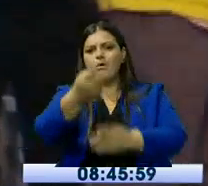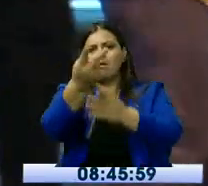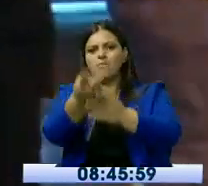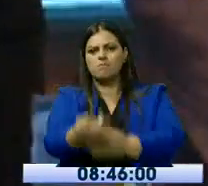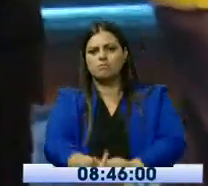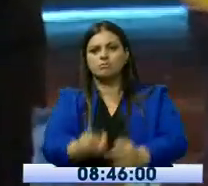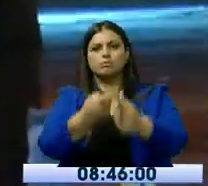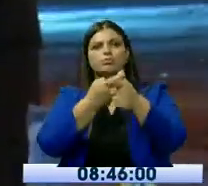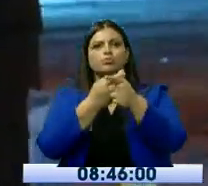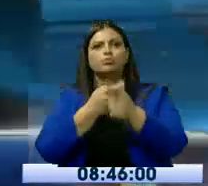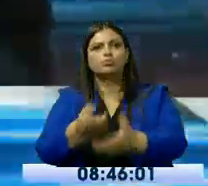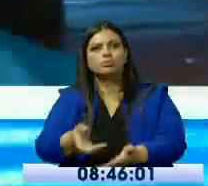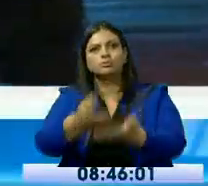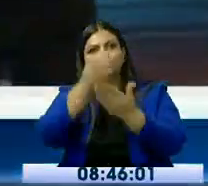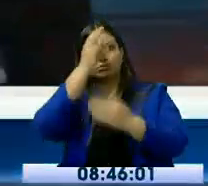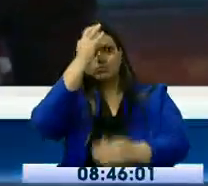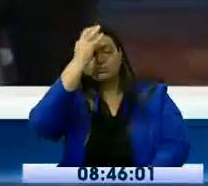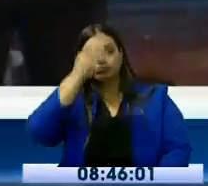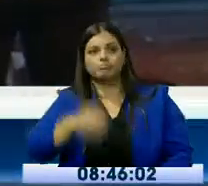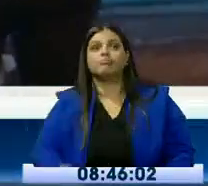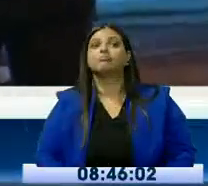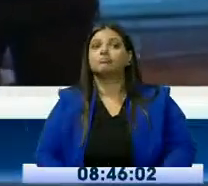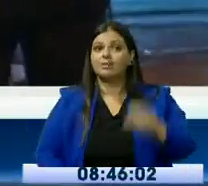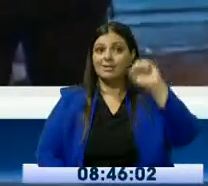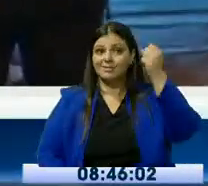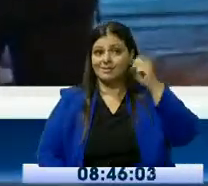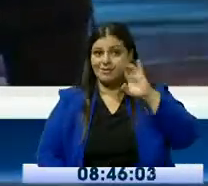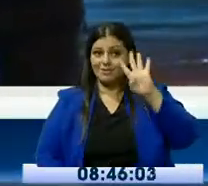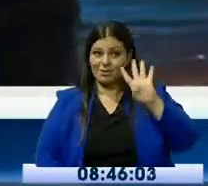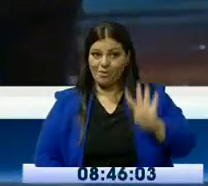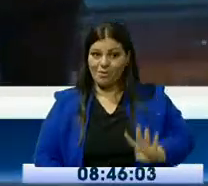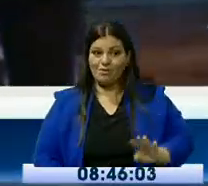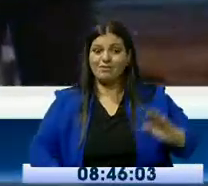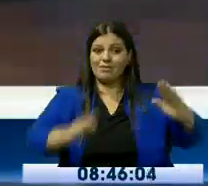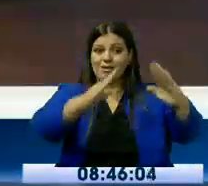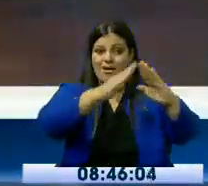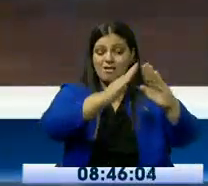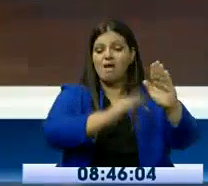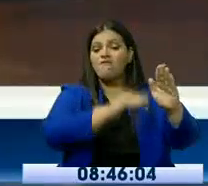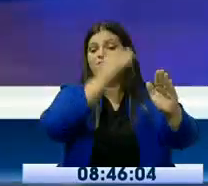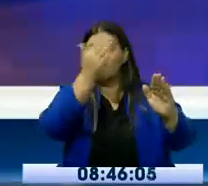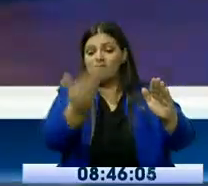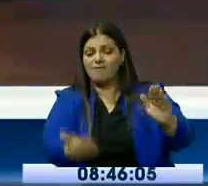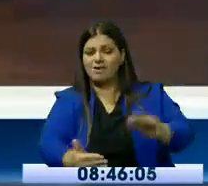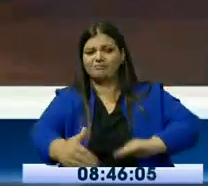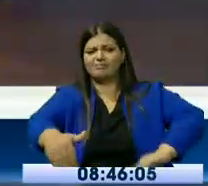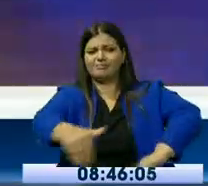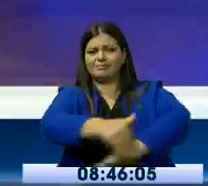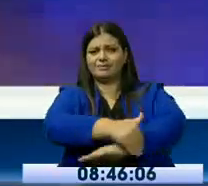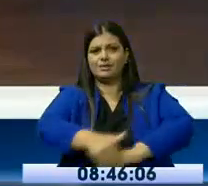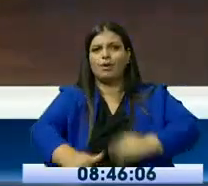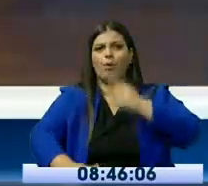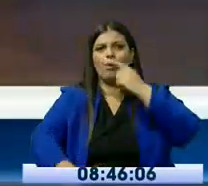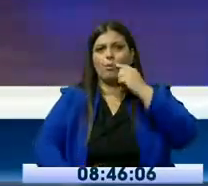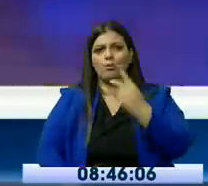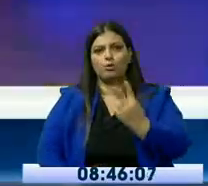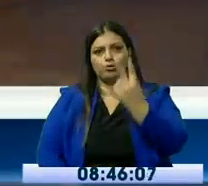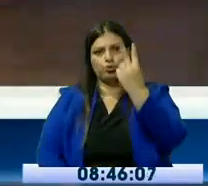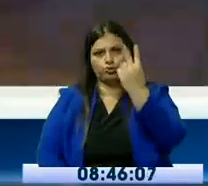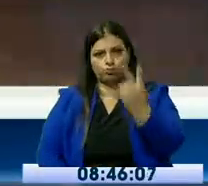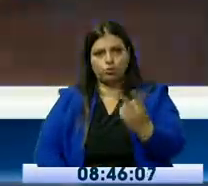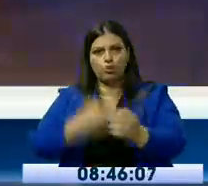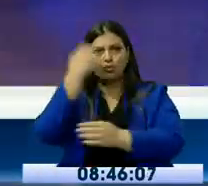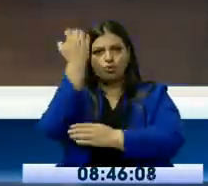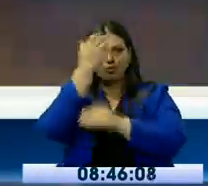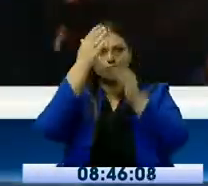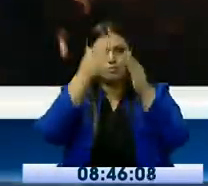Estaban conversando fuera de una casa de ese barrio de la ciudad de Las Sauces 4, cuando según testigos aparecieron dos sujetos que